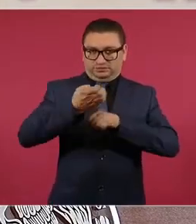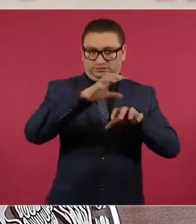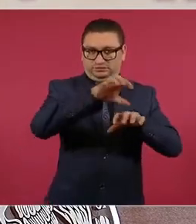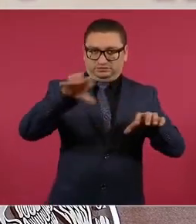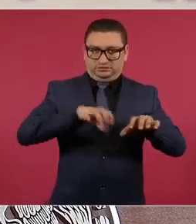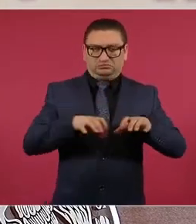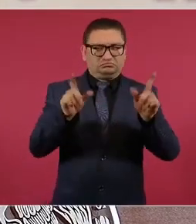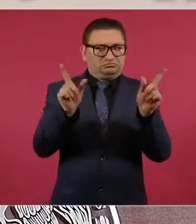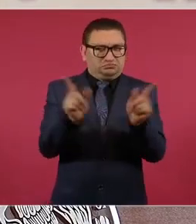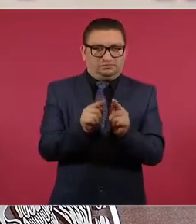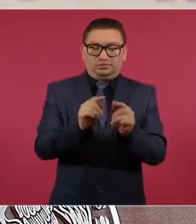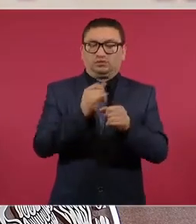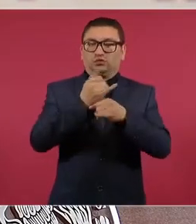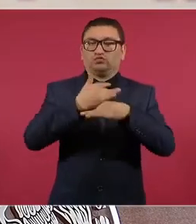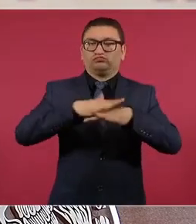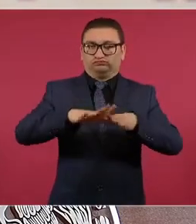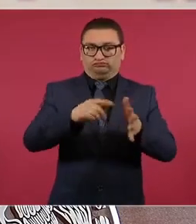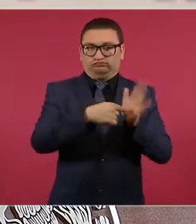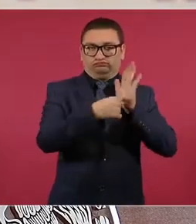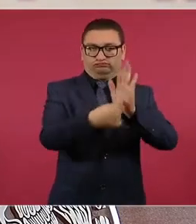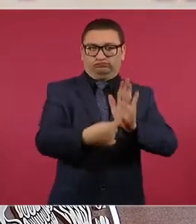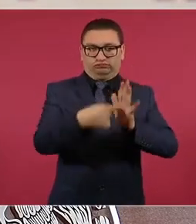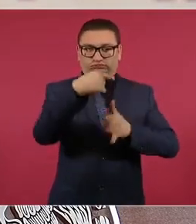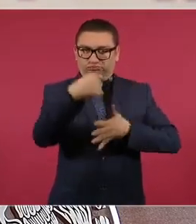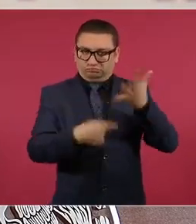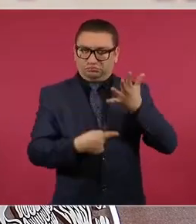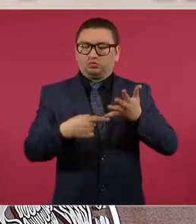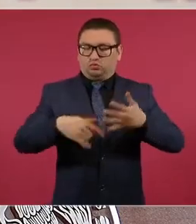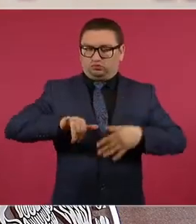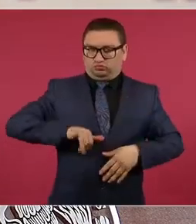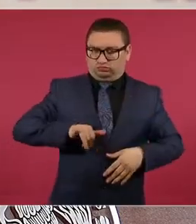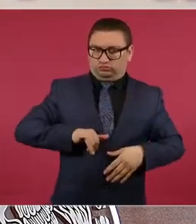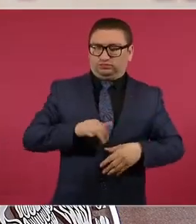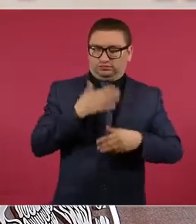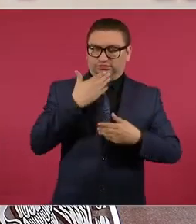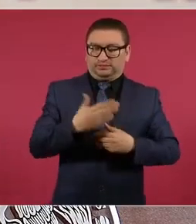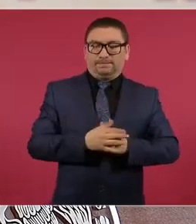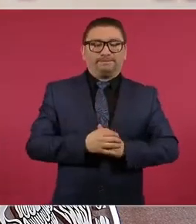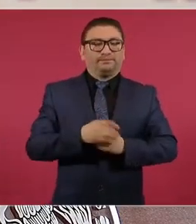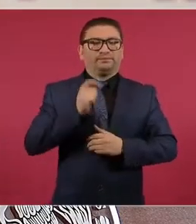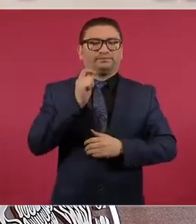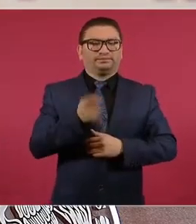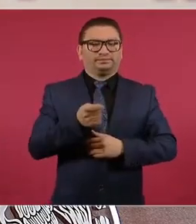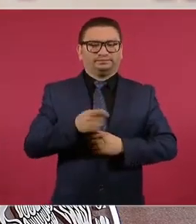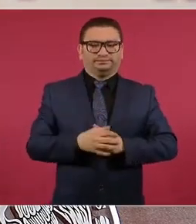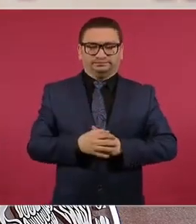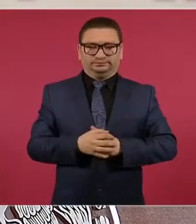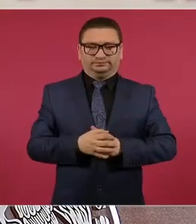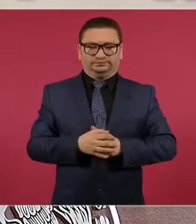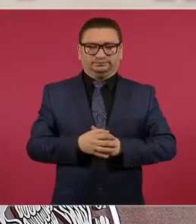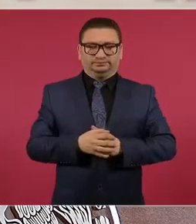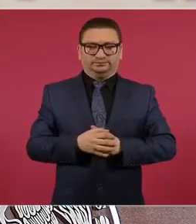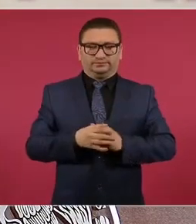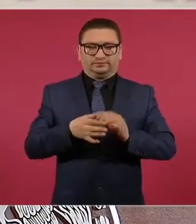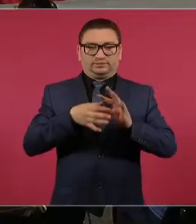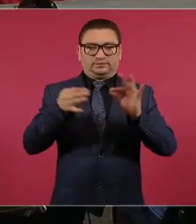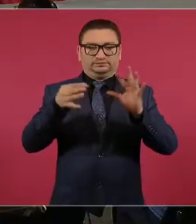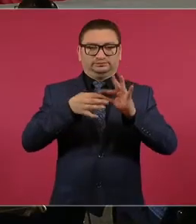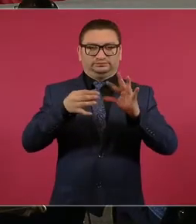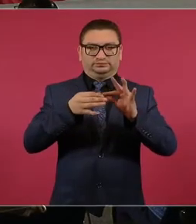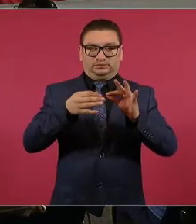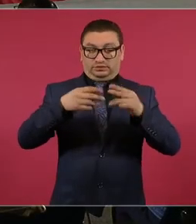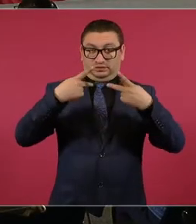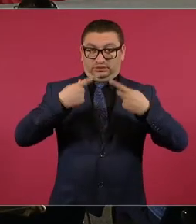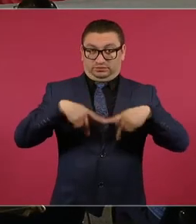con datos muy interesantes consisten en el señalar el aumento del